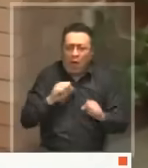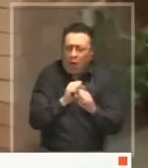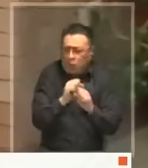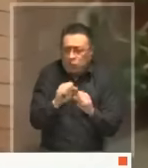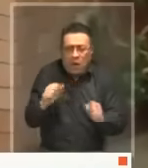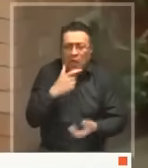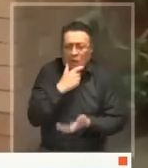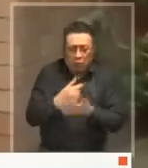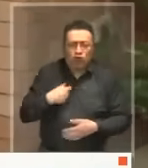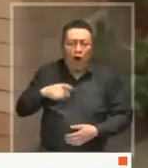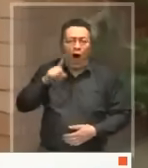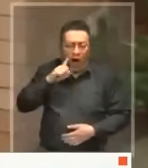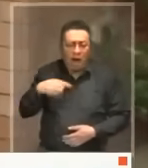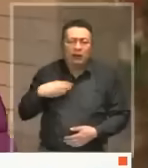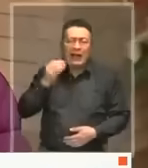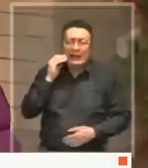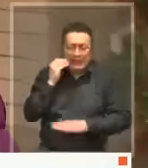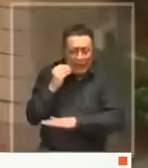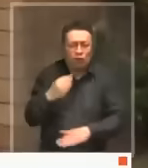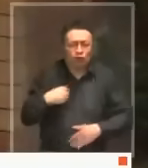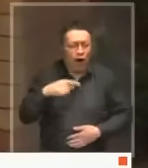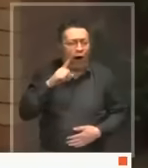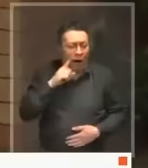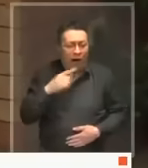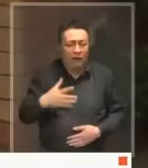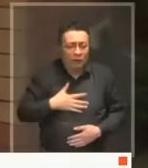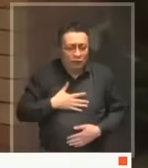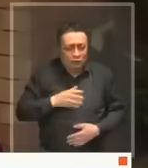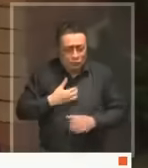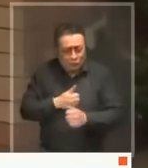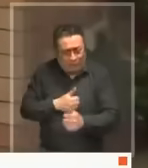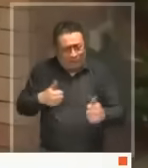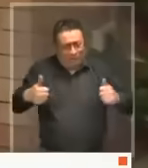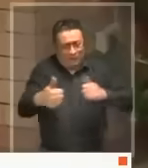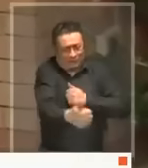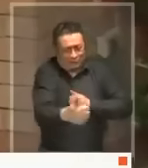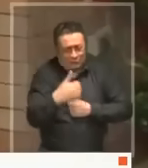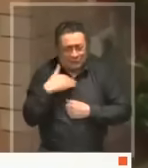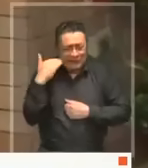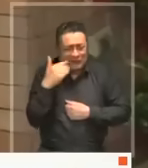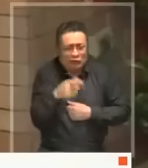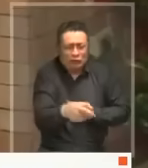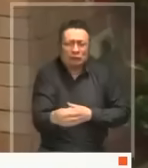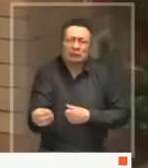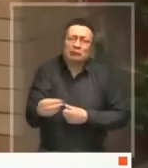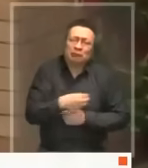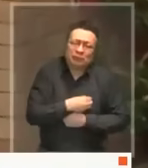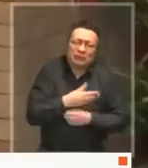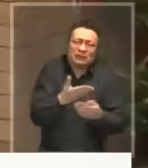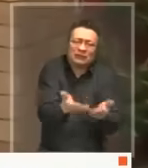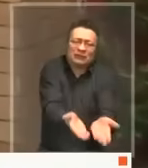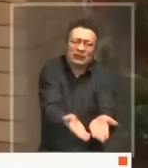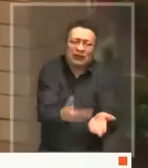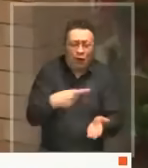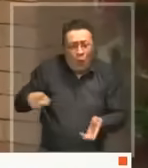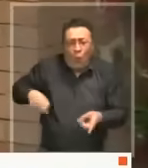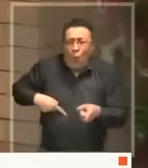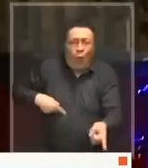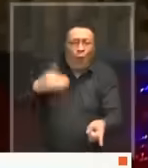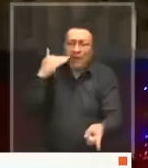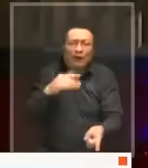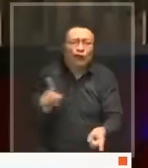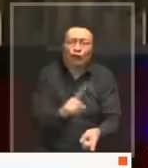No lo puedo creer porque yo tengo nietos. Entonces, uno que como que se pone en lugar de los niños, que los niños no tenían ninguna